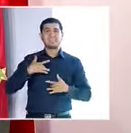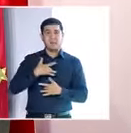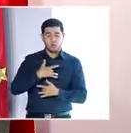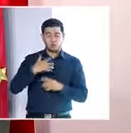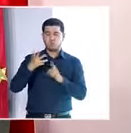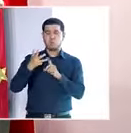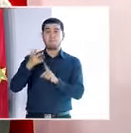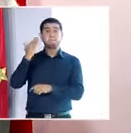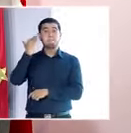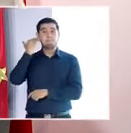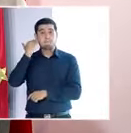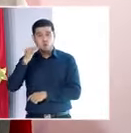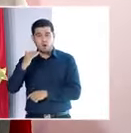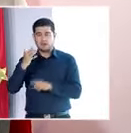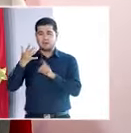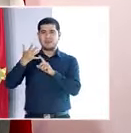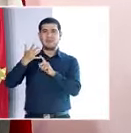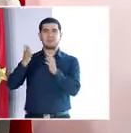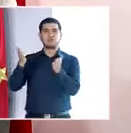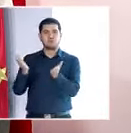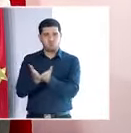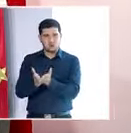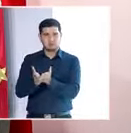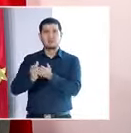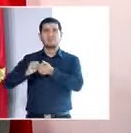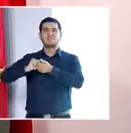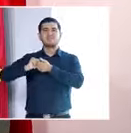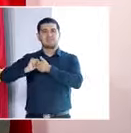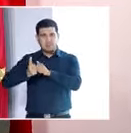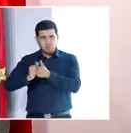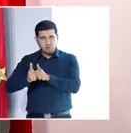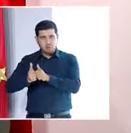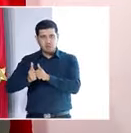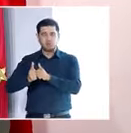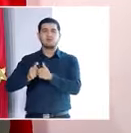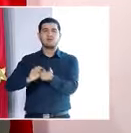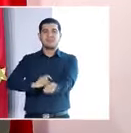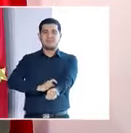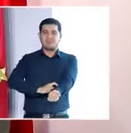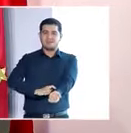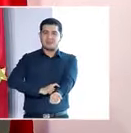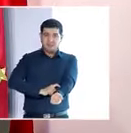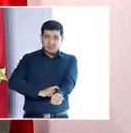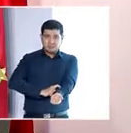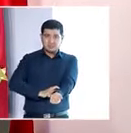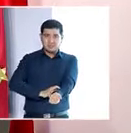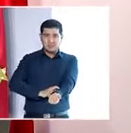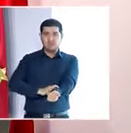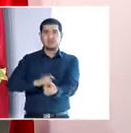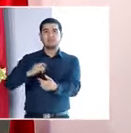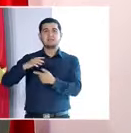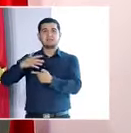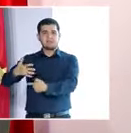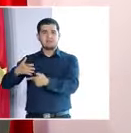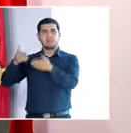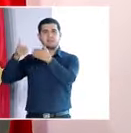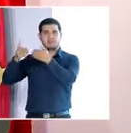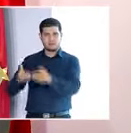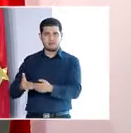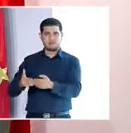mismo sector de desarrollo social, el deportivo, las etnias y la población en condición